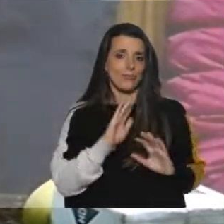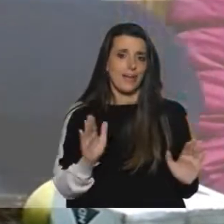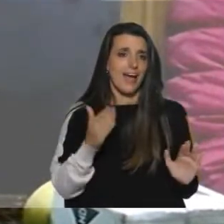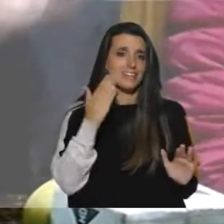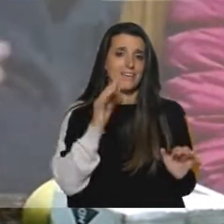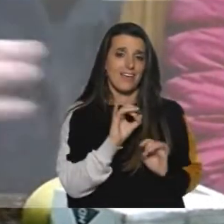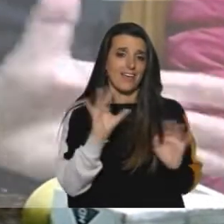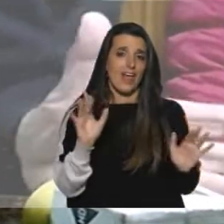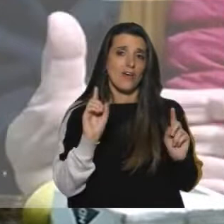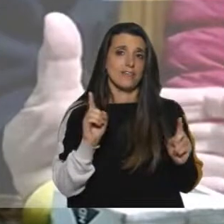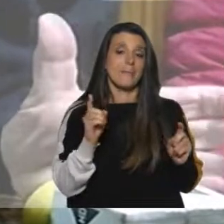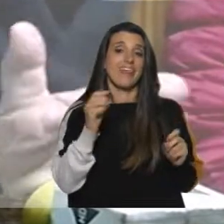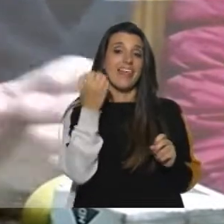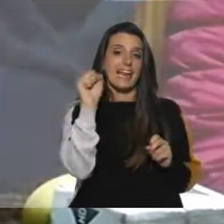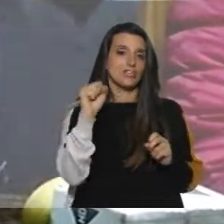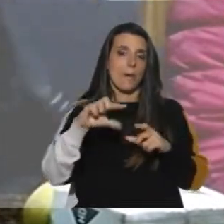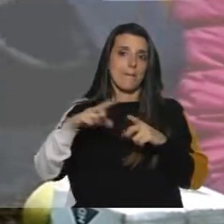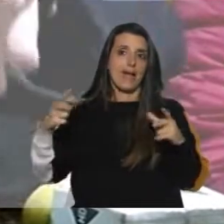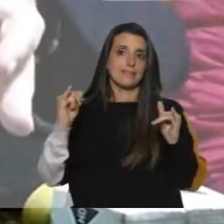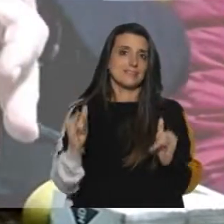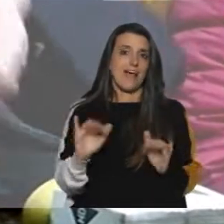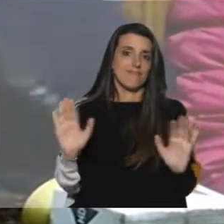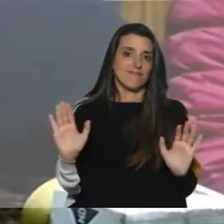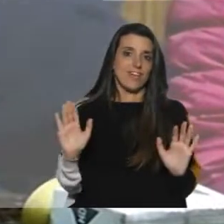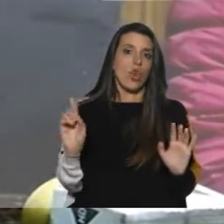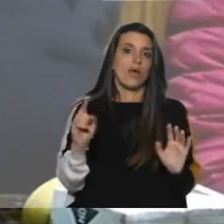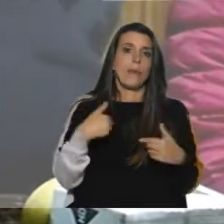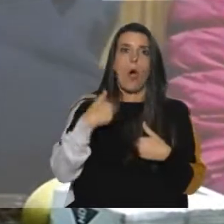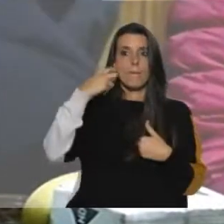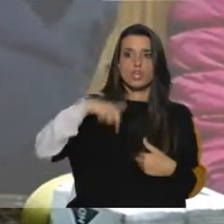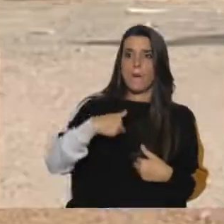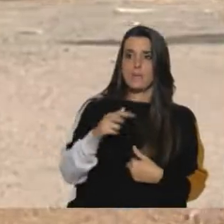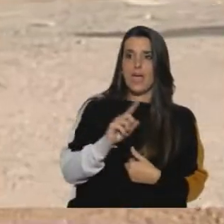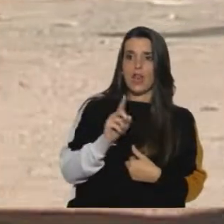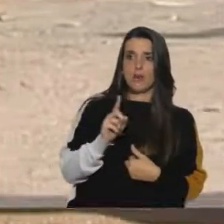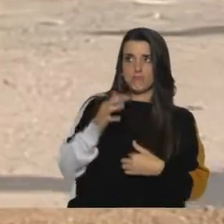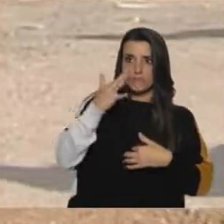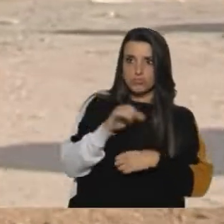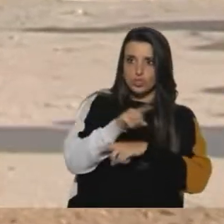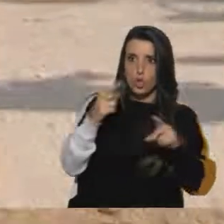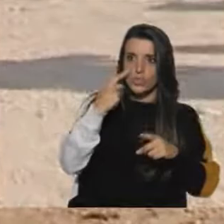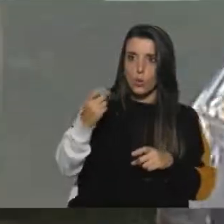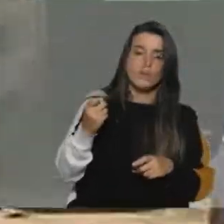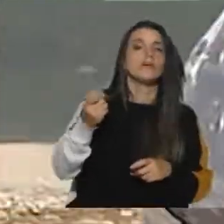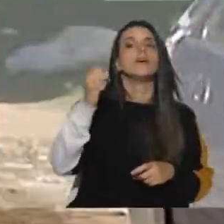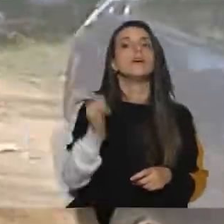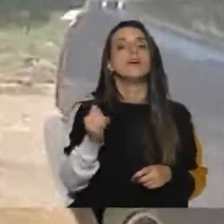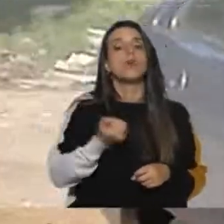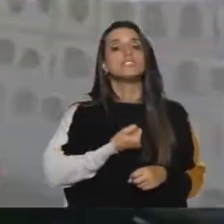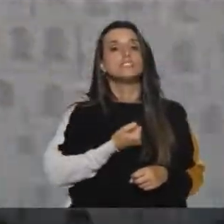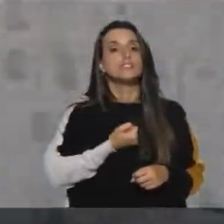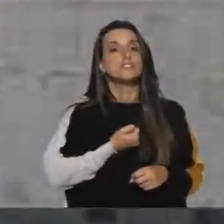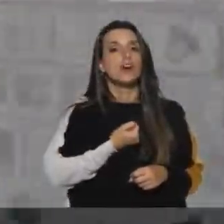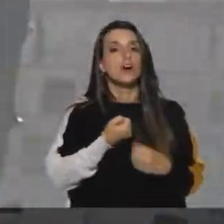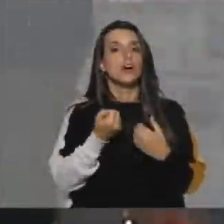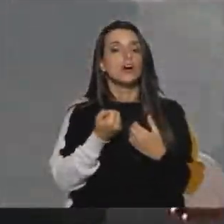no hay ninguna duda que creció el delito. Eso es objetivo, no es una opinión mía. En homicidios